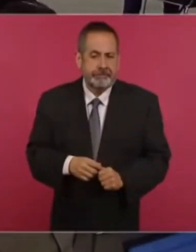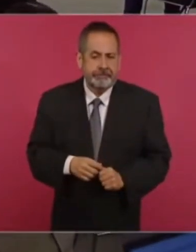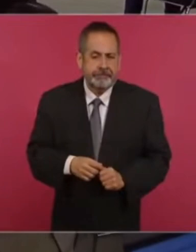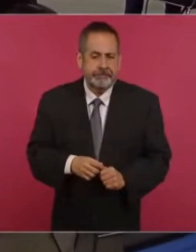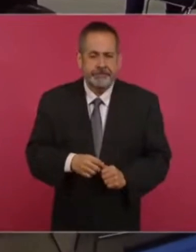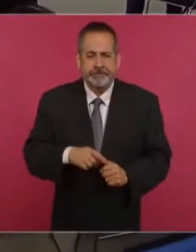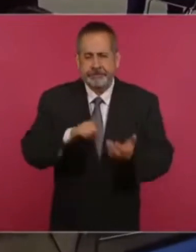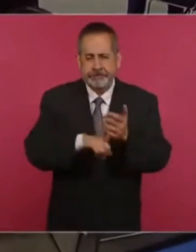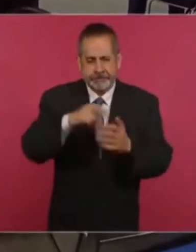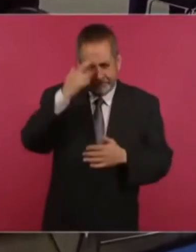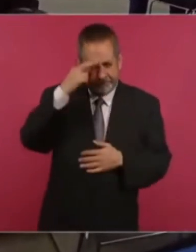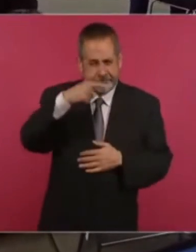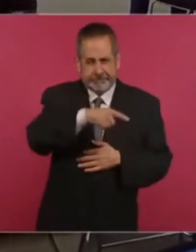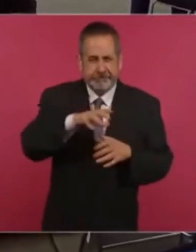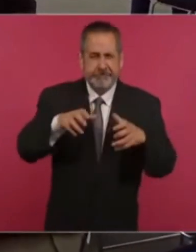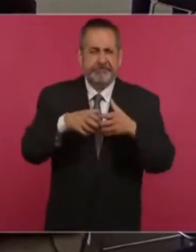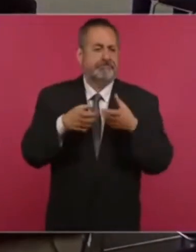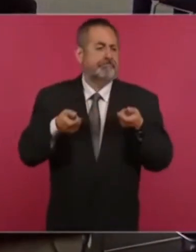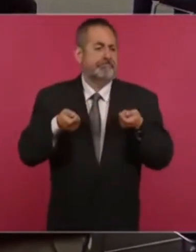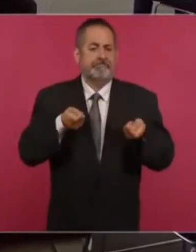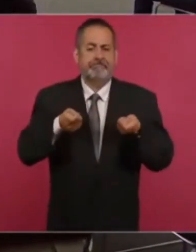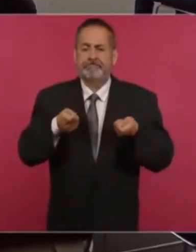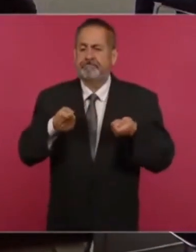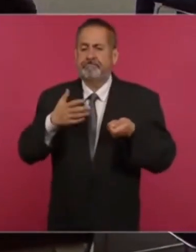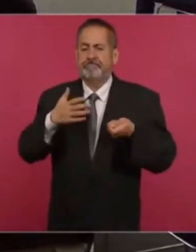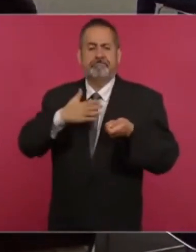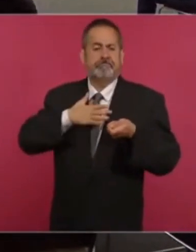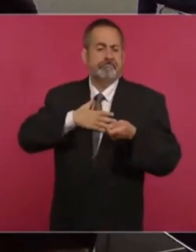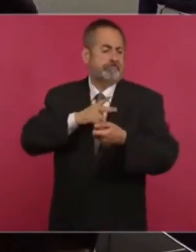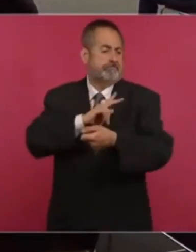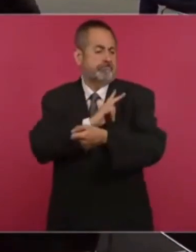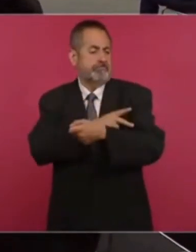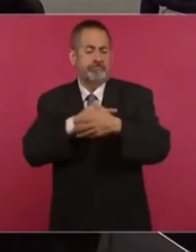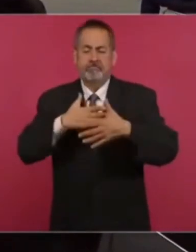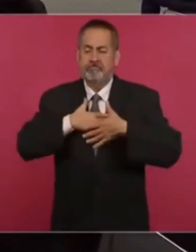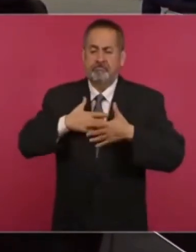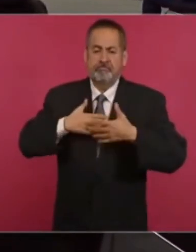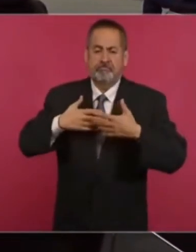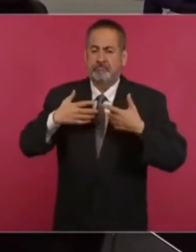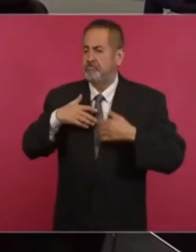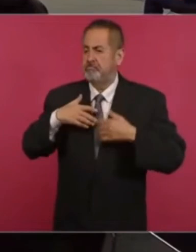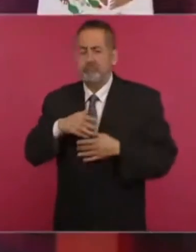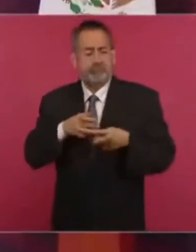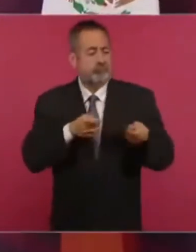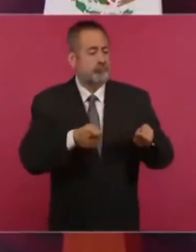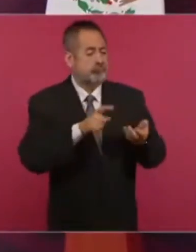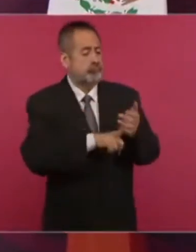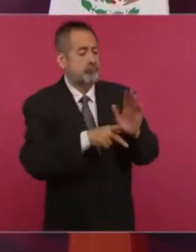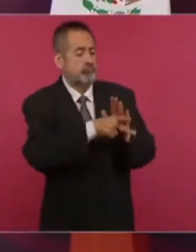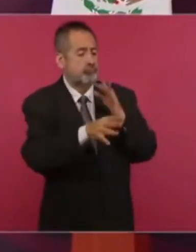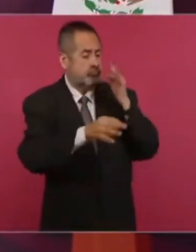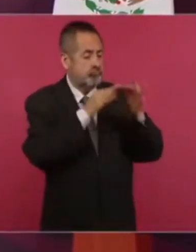el poder controla todos los medios de información.